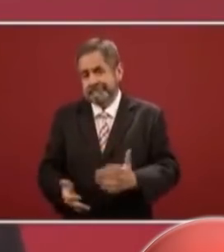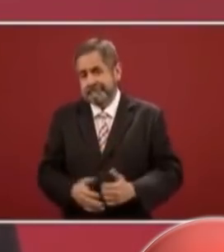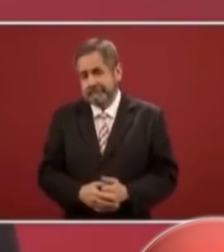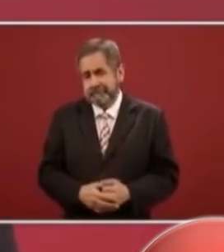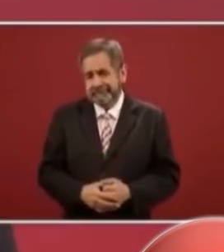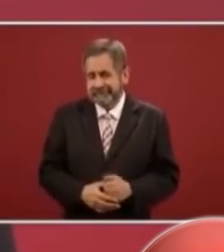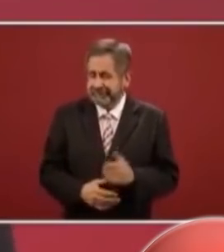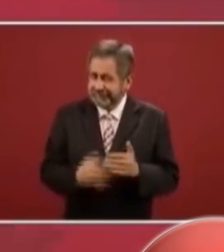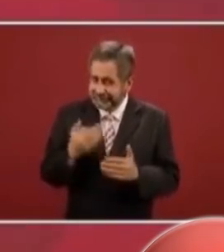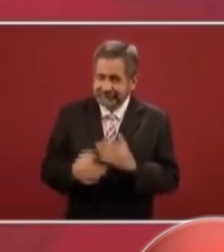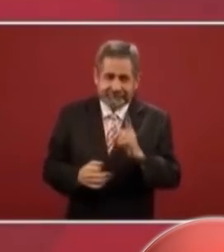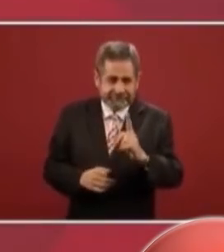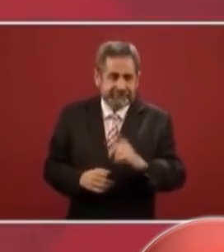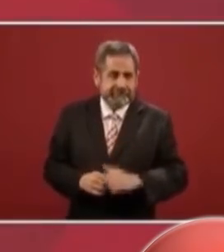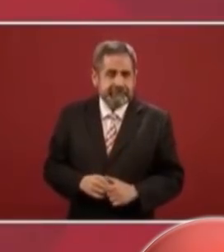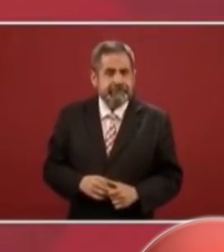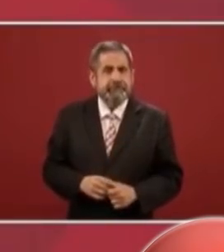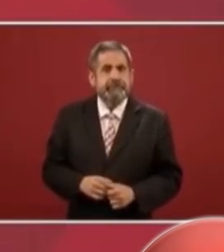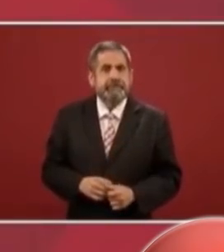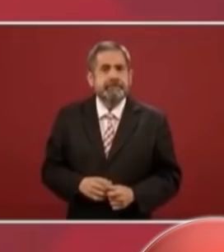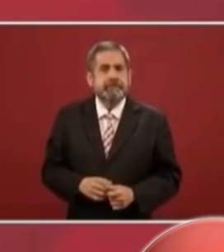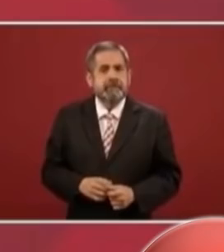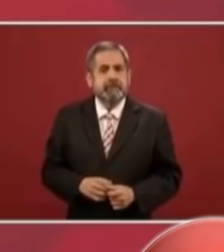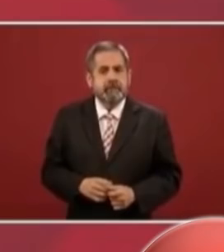Un poco